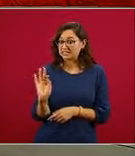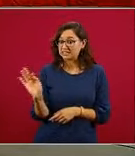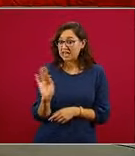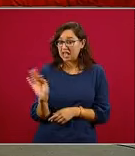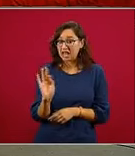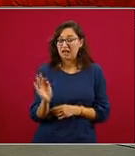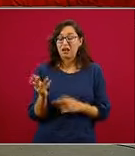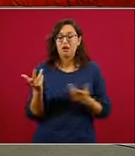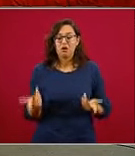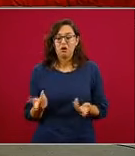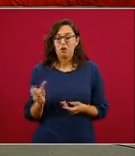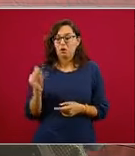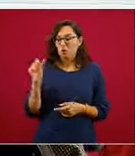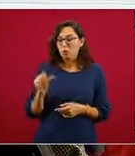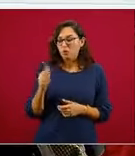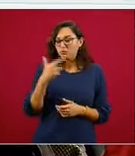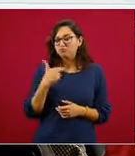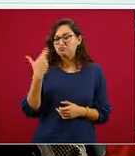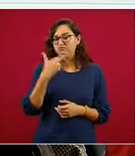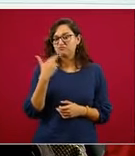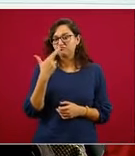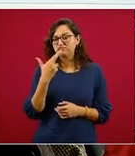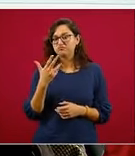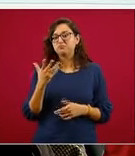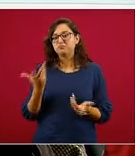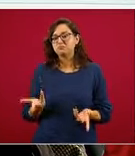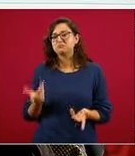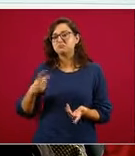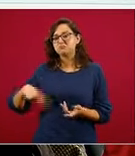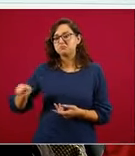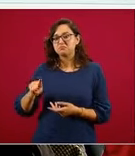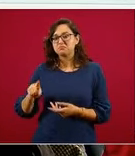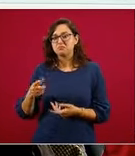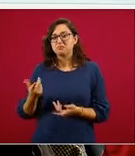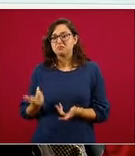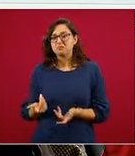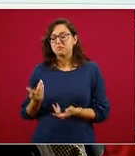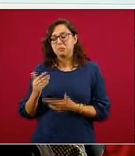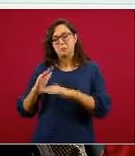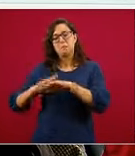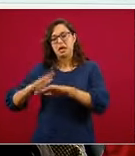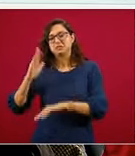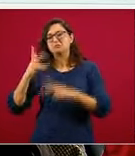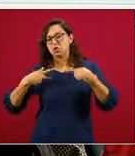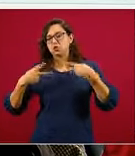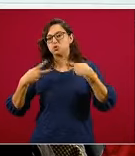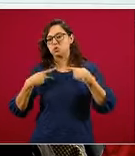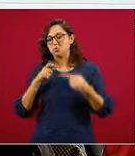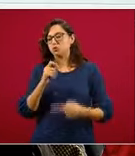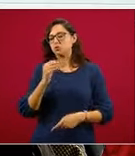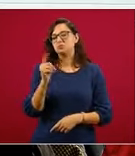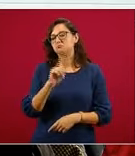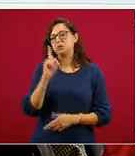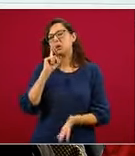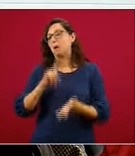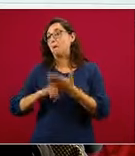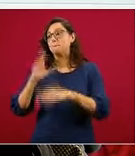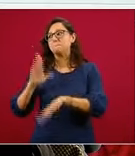si hoy checáramos este número, tendríamos más consumo de anfetamina que el 0.9%. Y yo quiero decirles a todos los estados